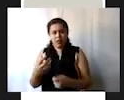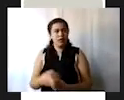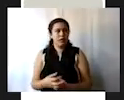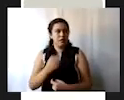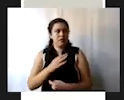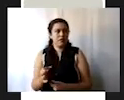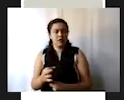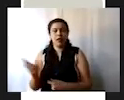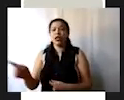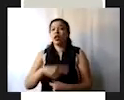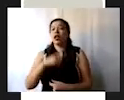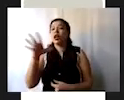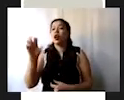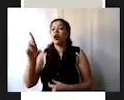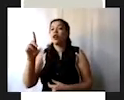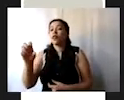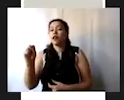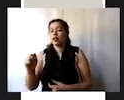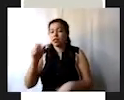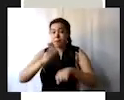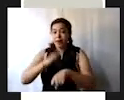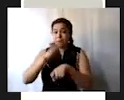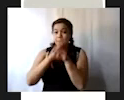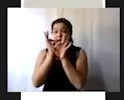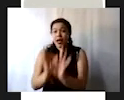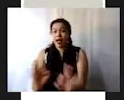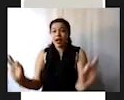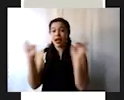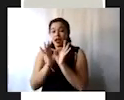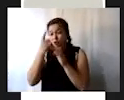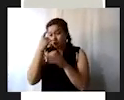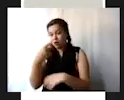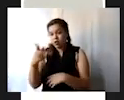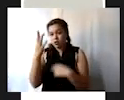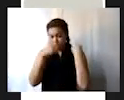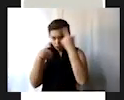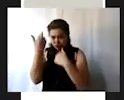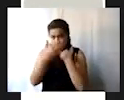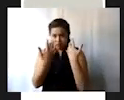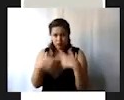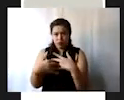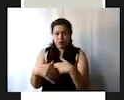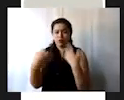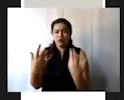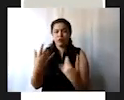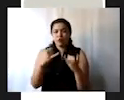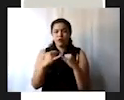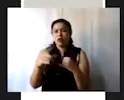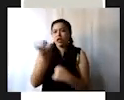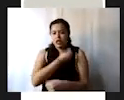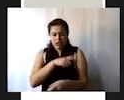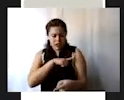aquel ODS que sea más importante para su actuar institucional. Puede ser salud, puede